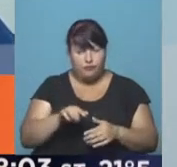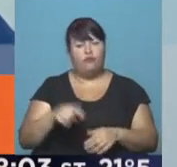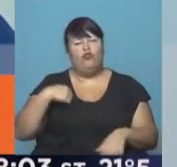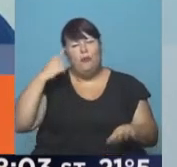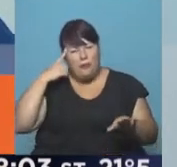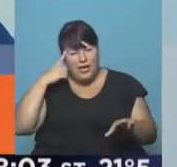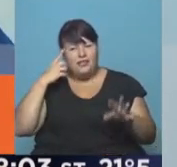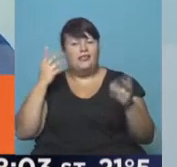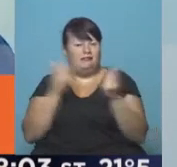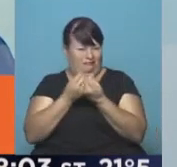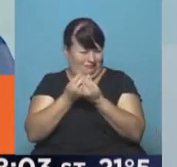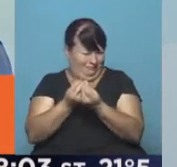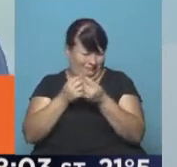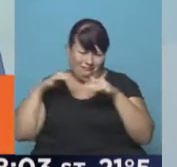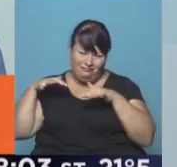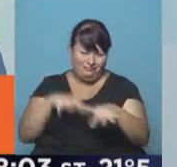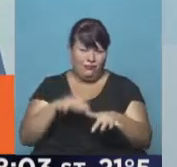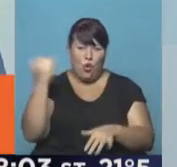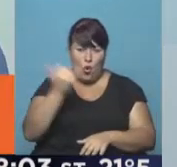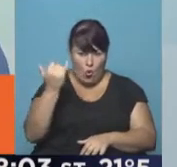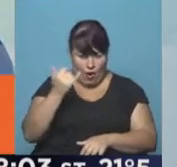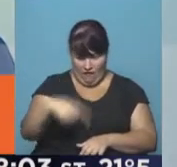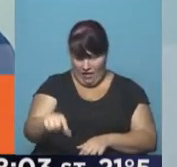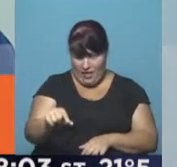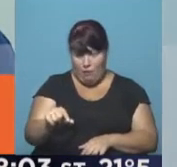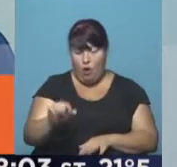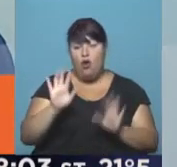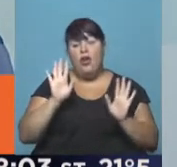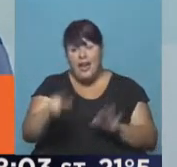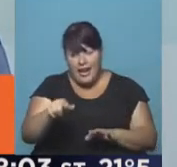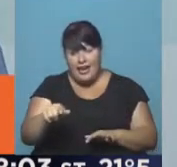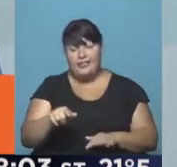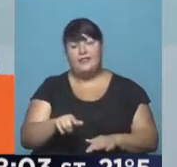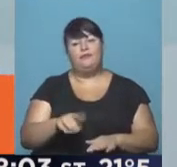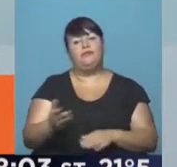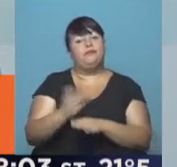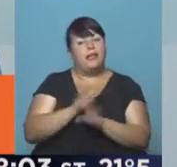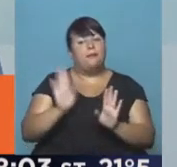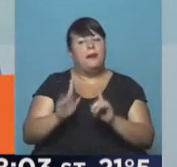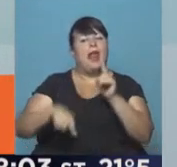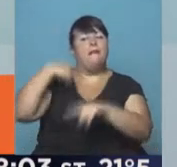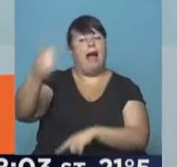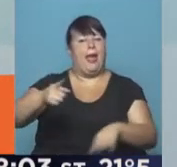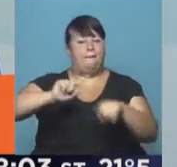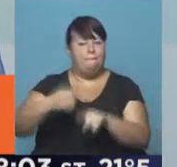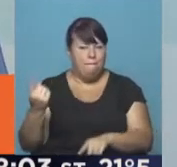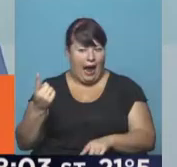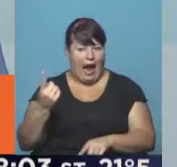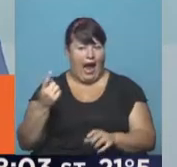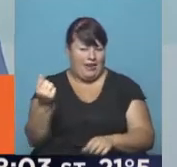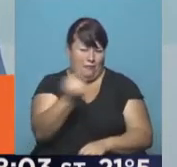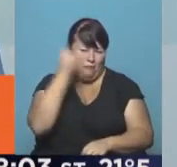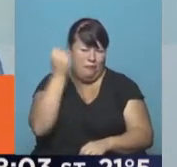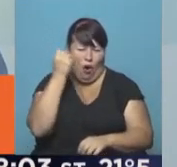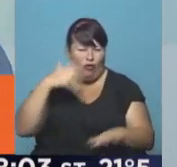me lo confirmó Pablo Moyano recién, en la movilización del 30 que hacemos las 2 CTA, y hoy van a venir movimientos sociales y